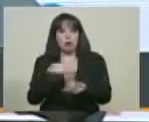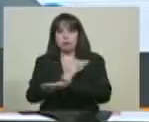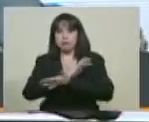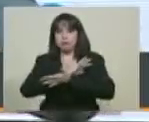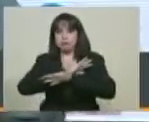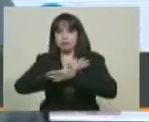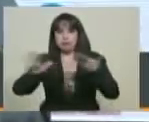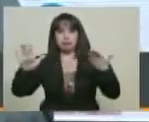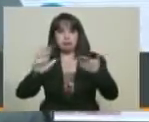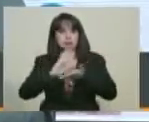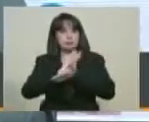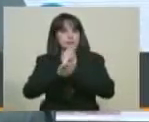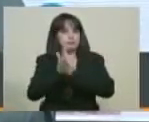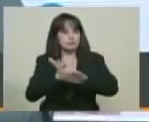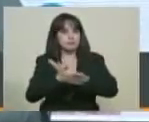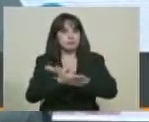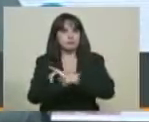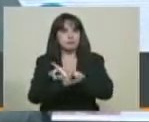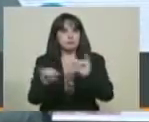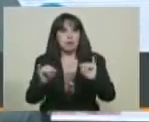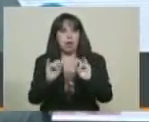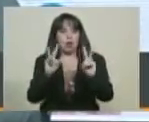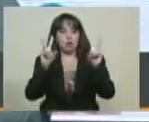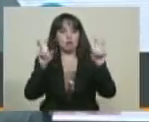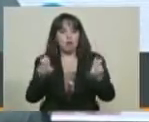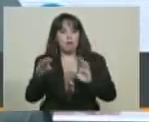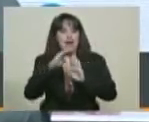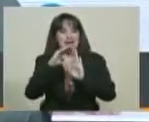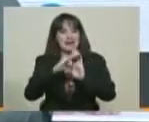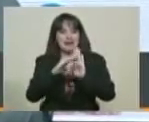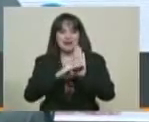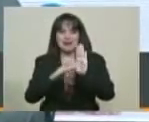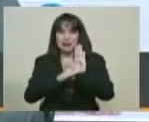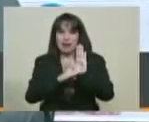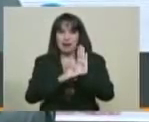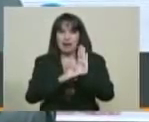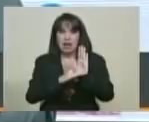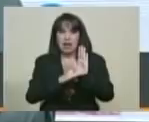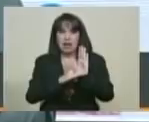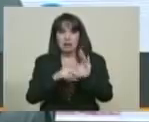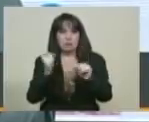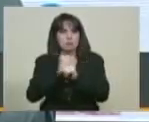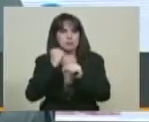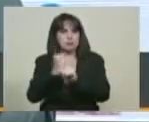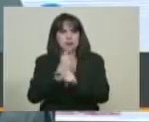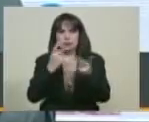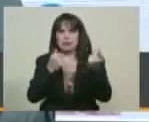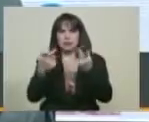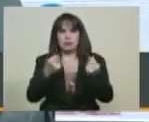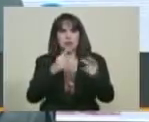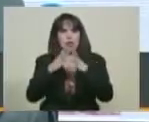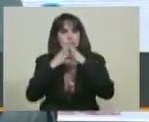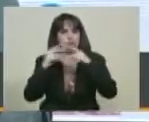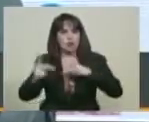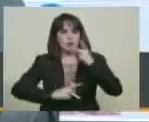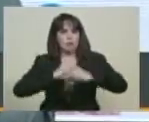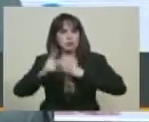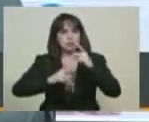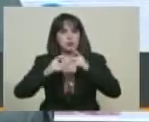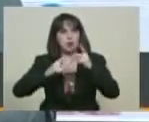acabar. Y va a haber nuevas reglas de juego en Venezuela para todo el proceso de